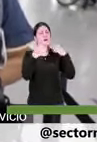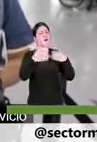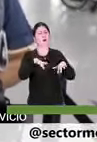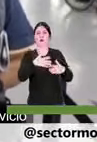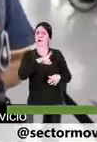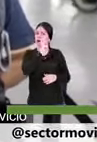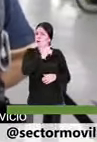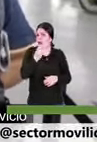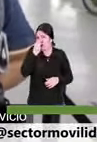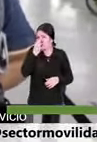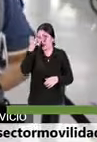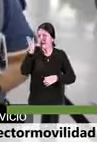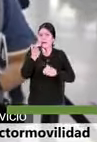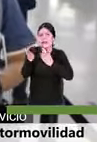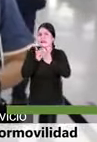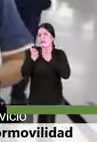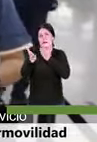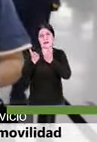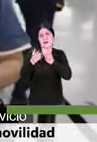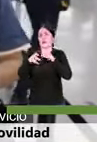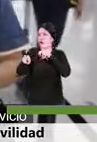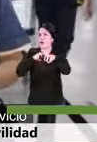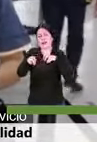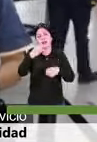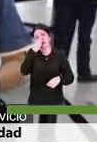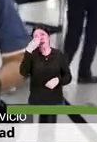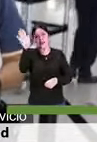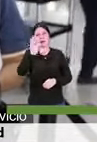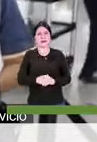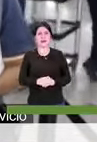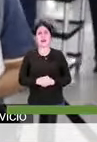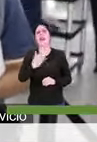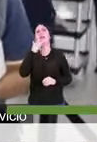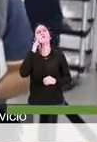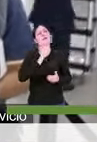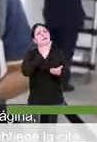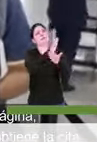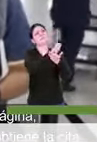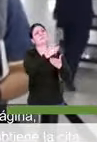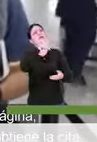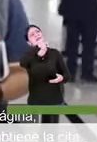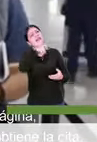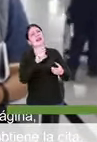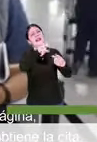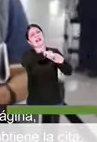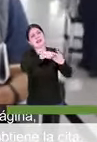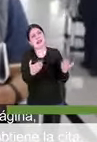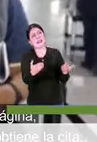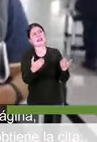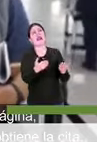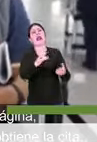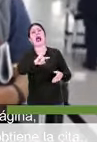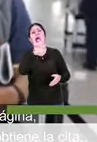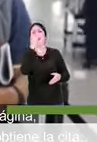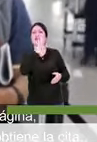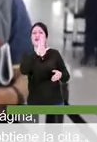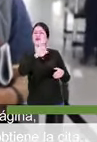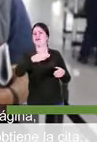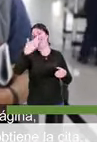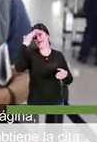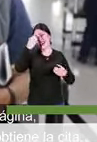de la movilidad, puesto que va uno a sacar, por ejemplo, una cita para sacar un carro, por ejemplo, de los patios